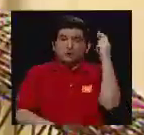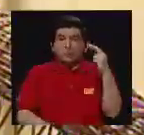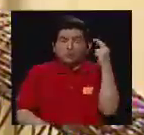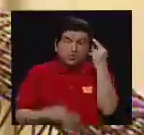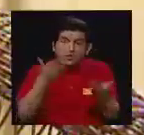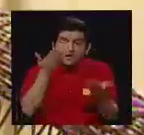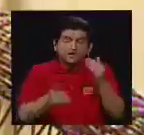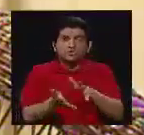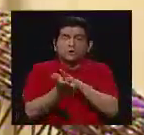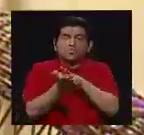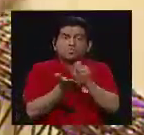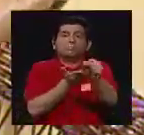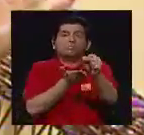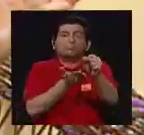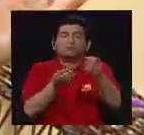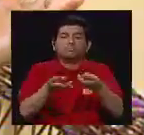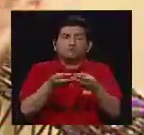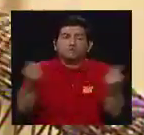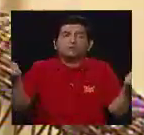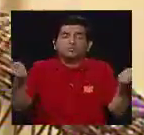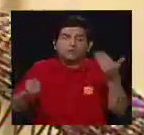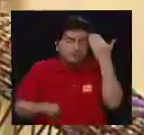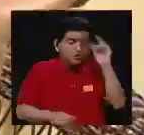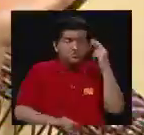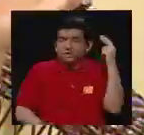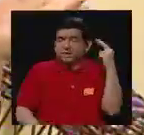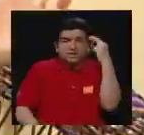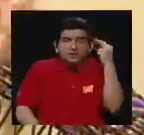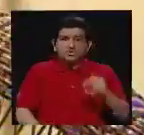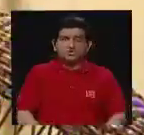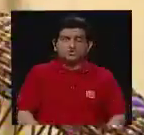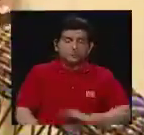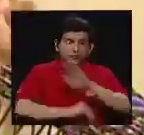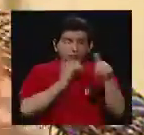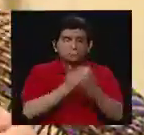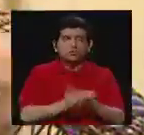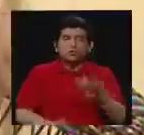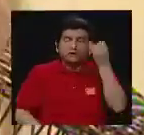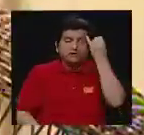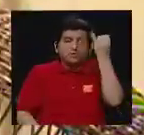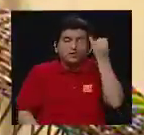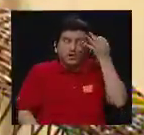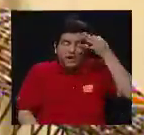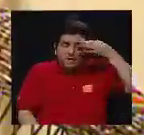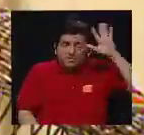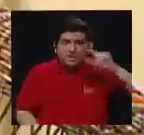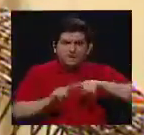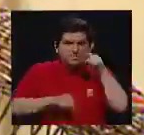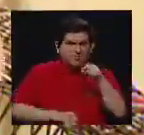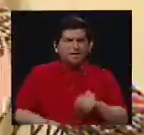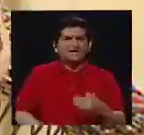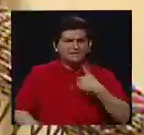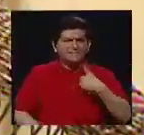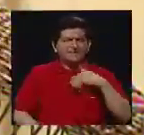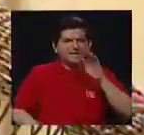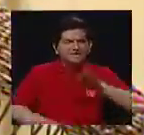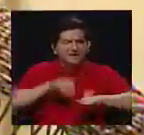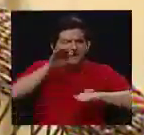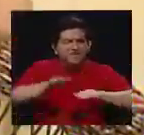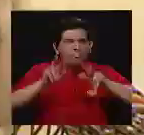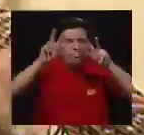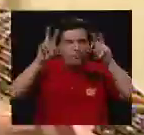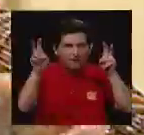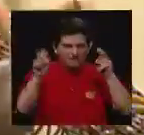que por alguna razón desaparecieron. No sabemos la razón, todo son conjeturas, pero está ahí la huella. Y